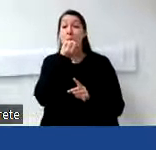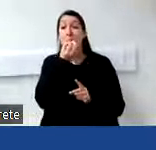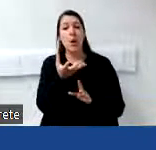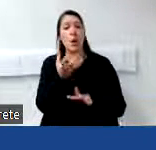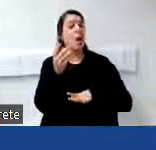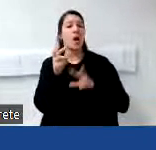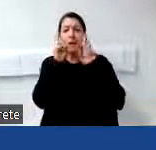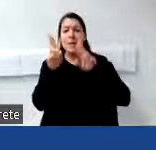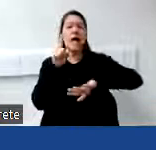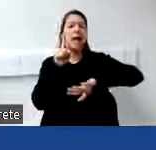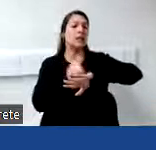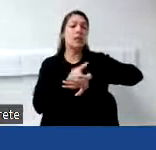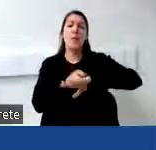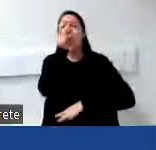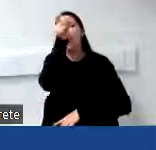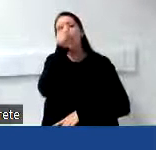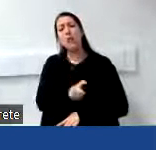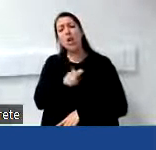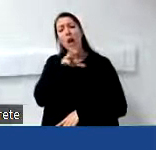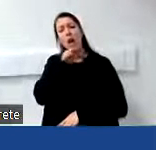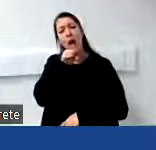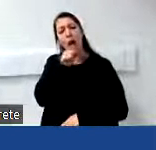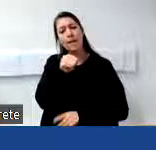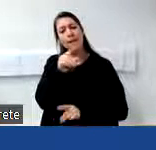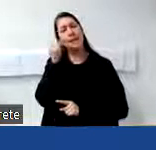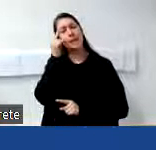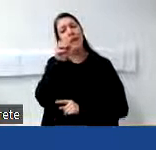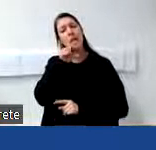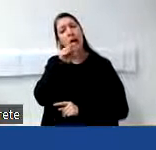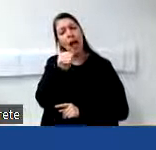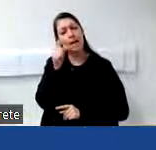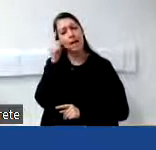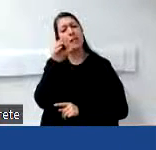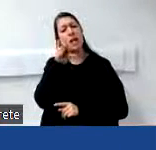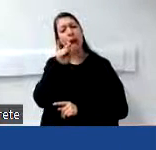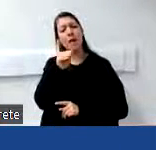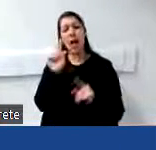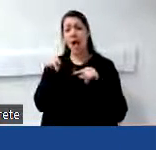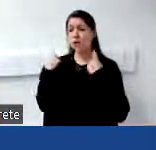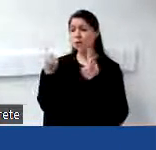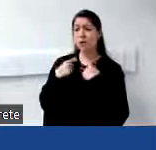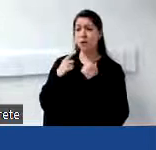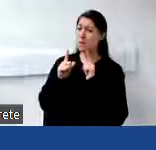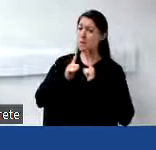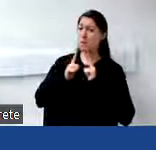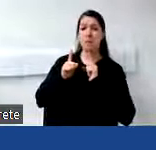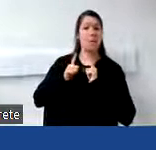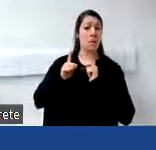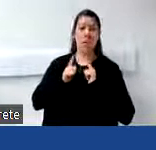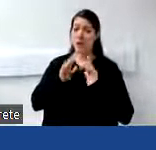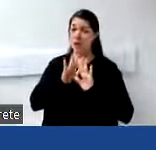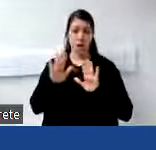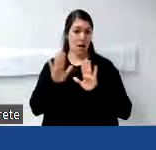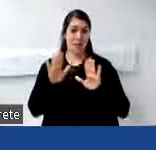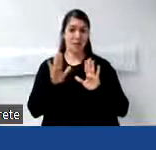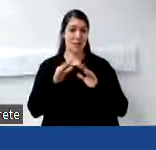respetar el tiempo que la persona le lleva, ya sea organizar la frase que quiere decir o la pregunta que quiere hacer. Entonces es